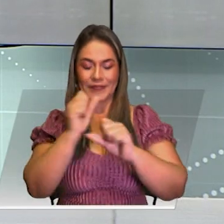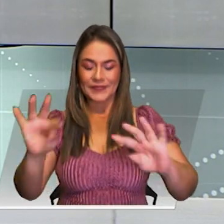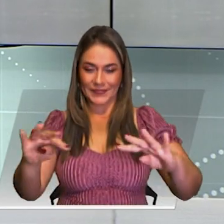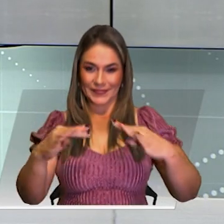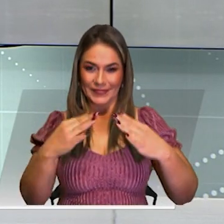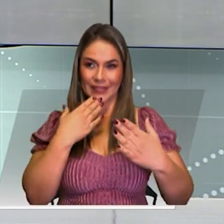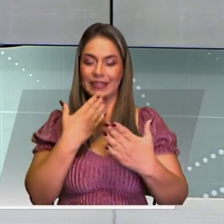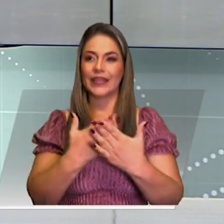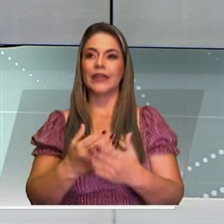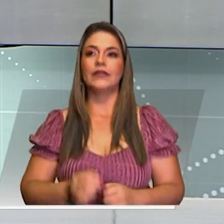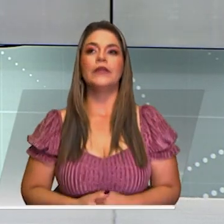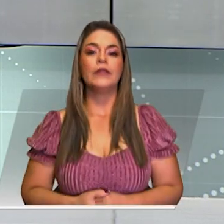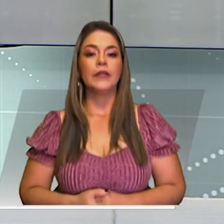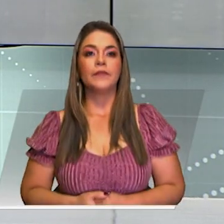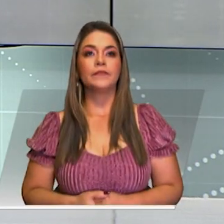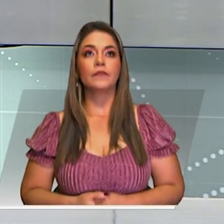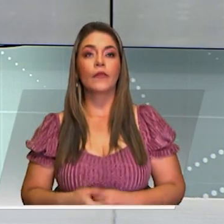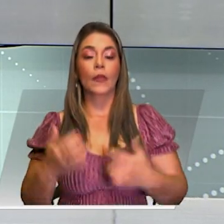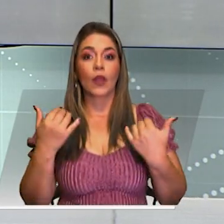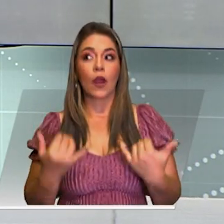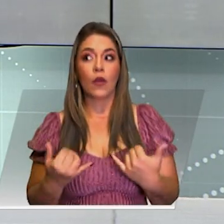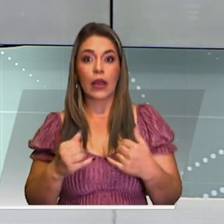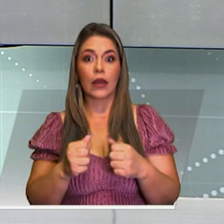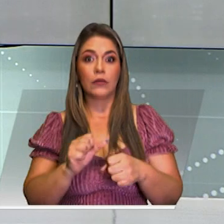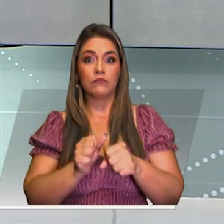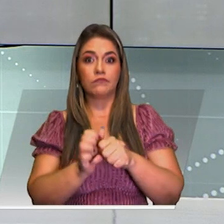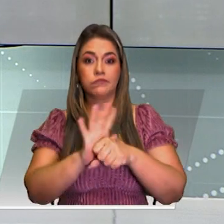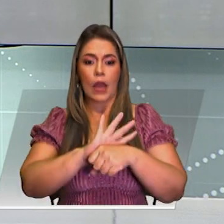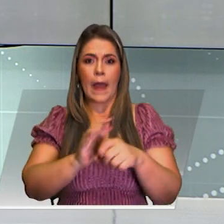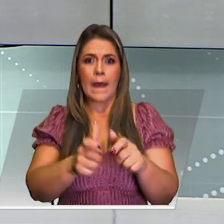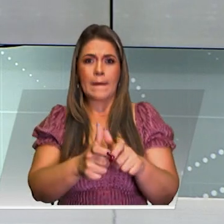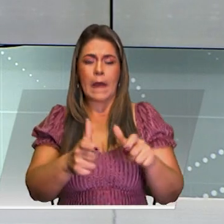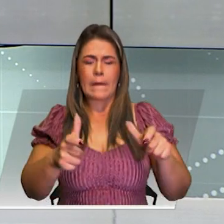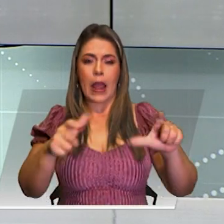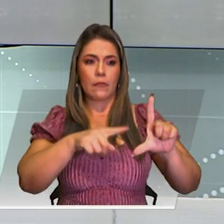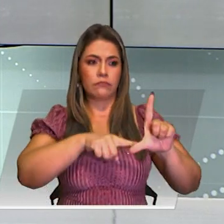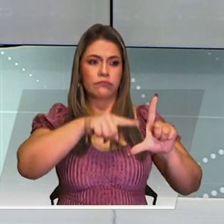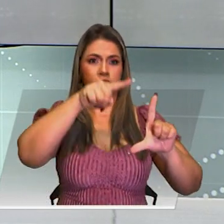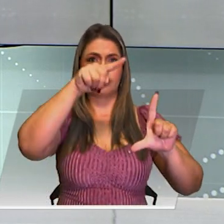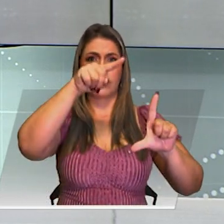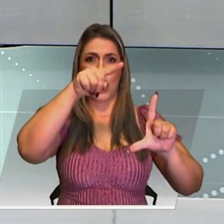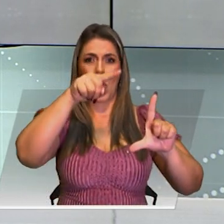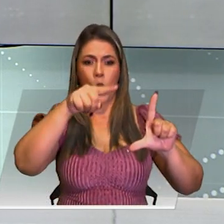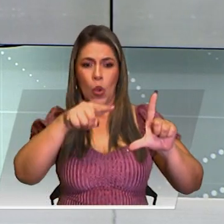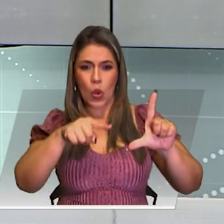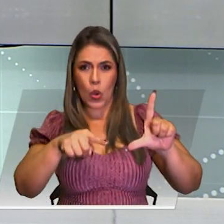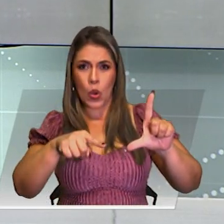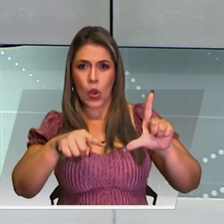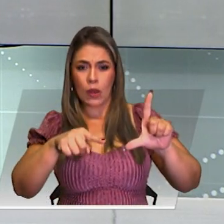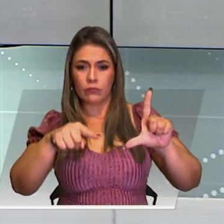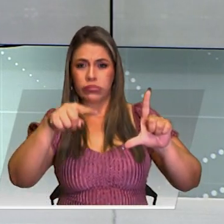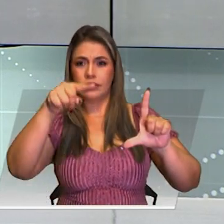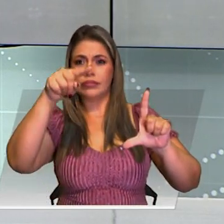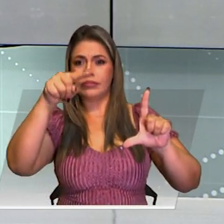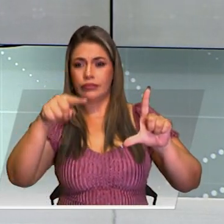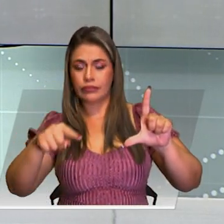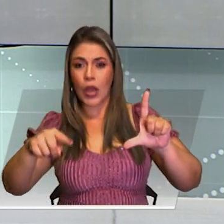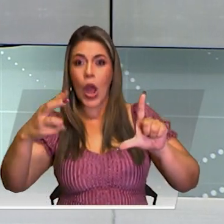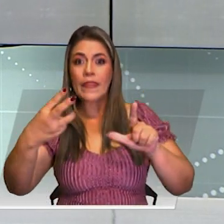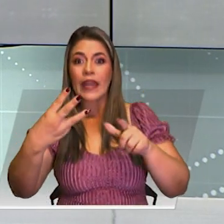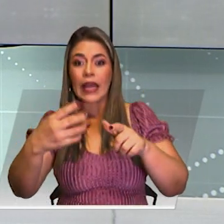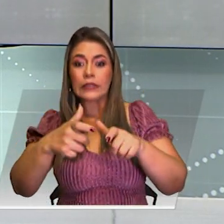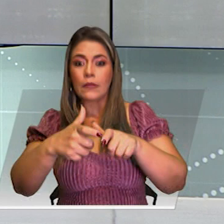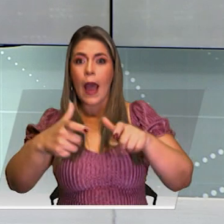El tercer pico de la pandemia plantea un panorama muy complicado para la salud en Antioquia. A la falta de camas UCI, a la escasez de personal médico